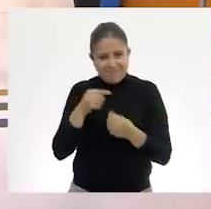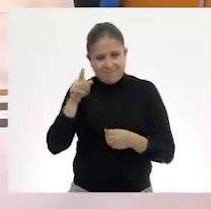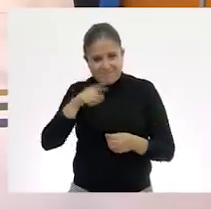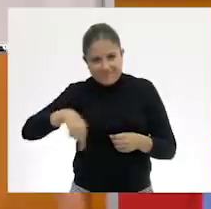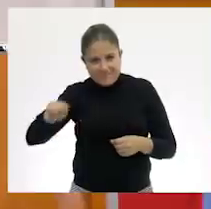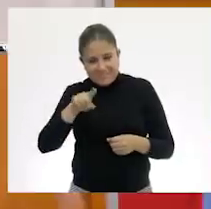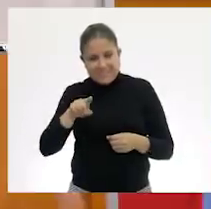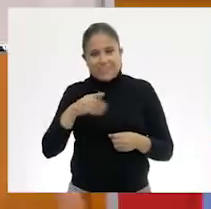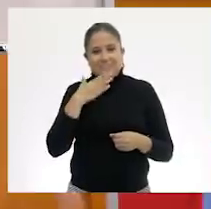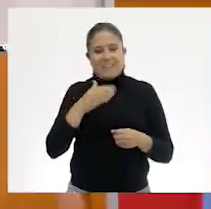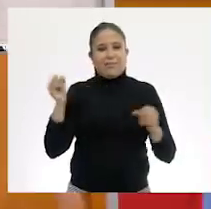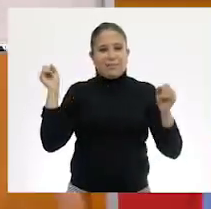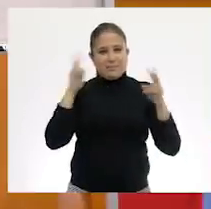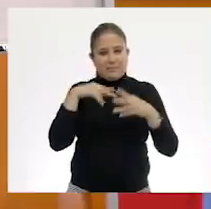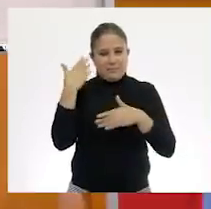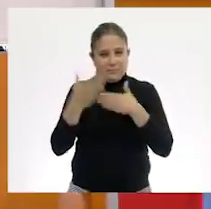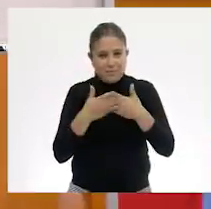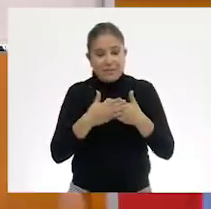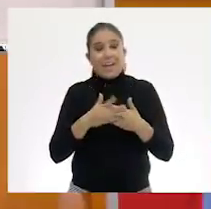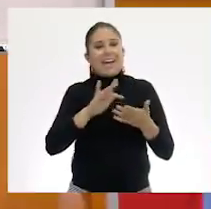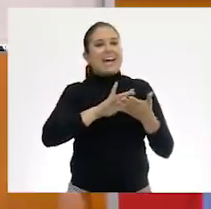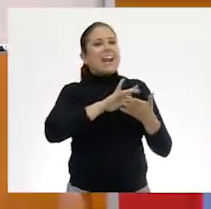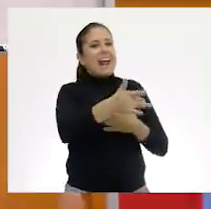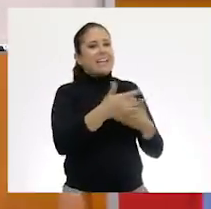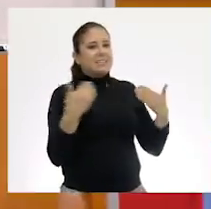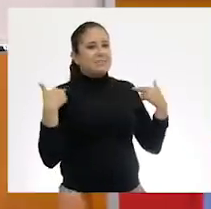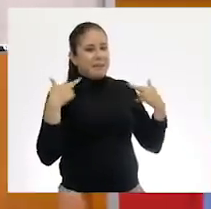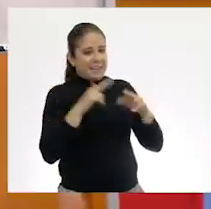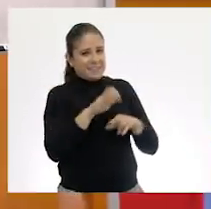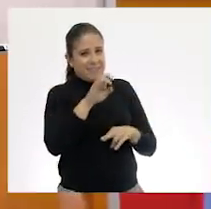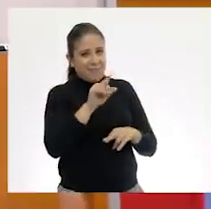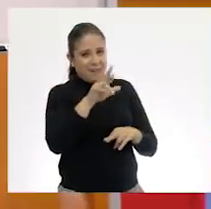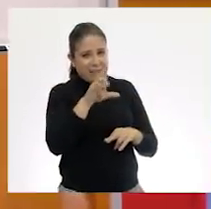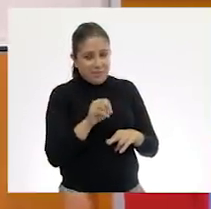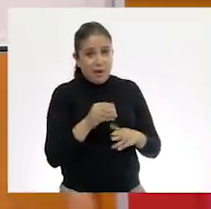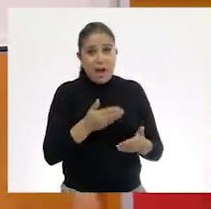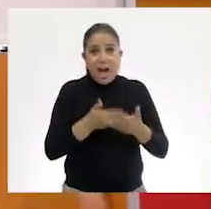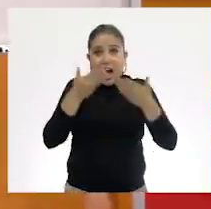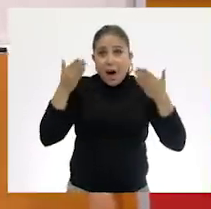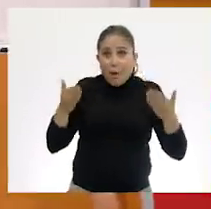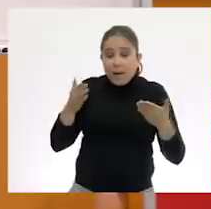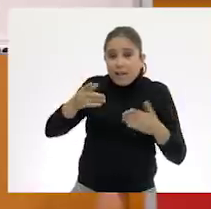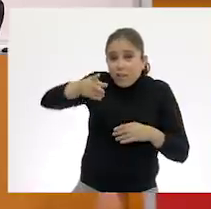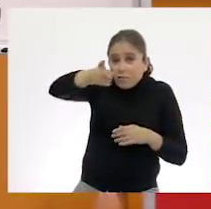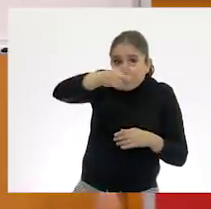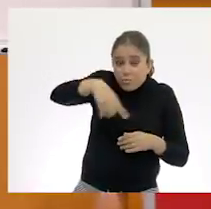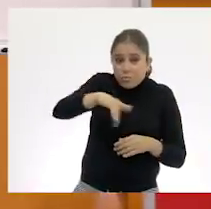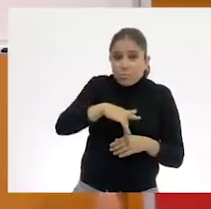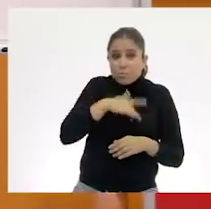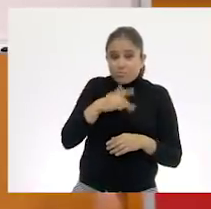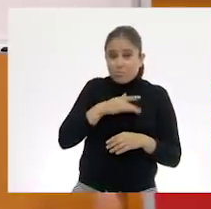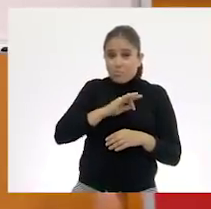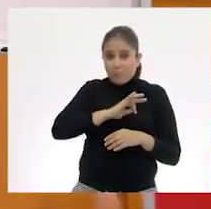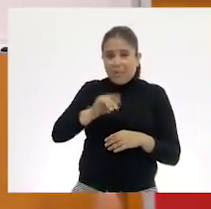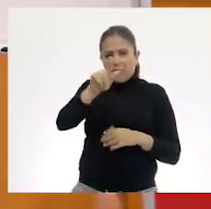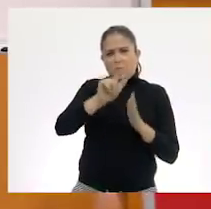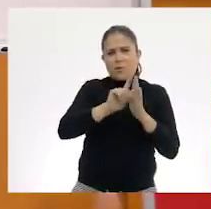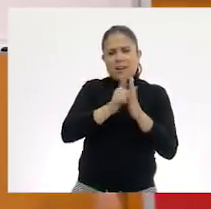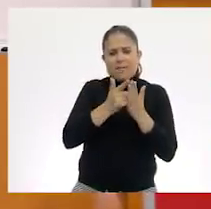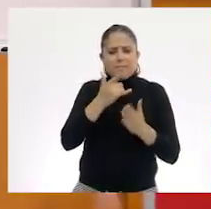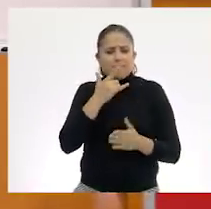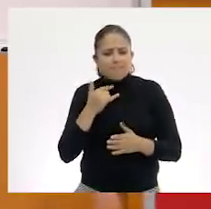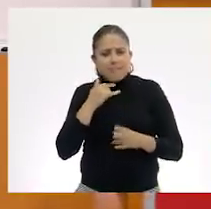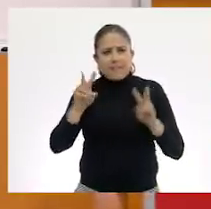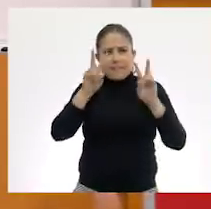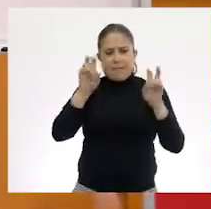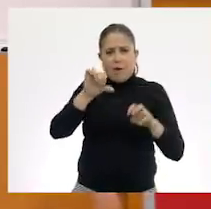el día de mañana. Muy bien, pues muchísimas gracias, maestro Eduardo. Y ahora, si te es posible, consulta otros libros y comenta el